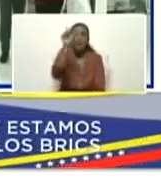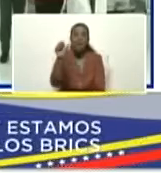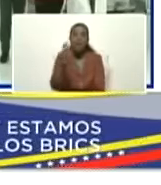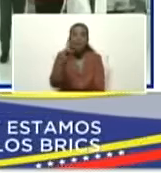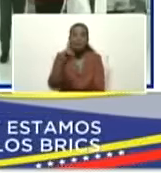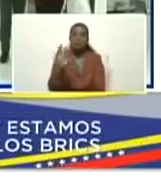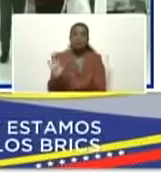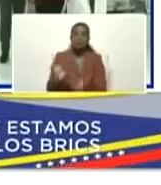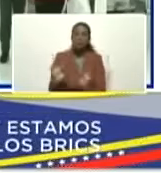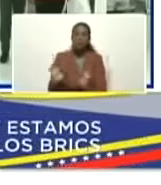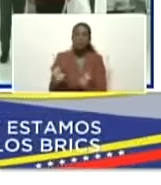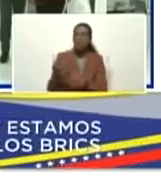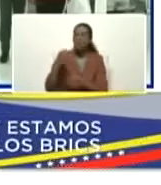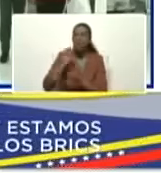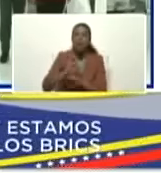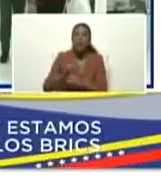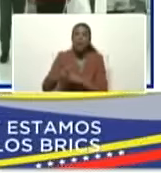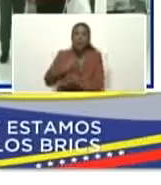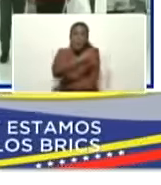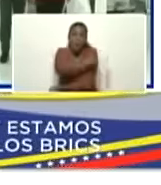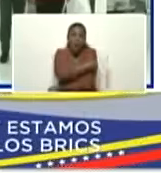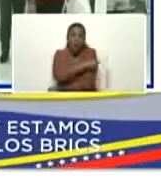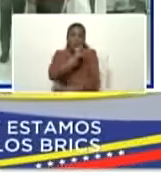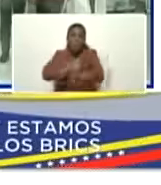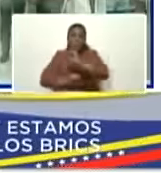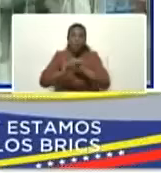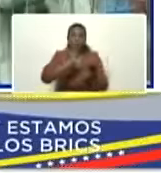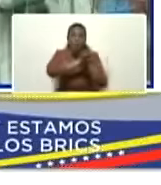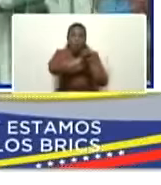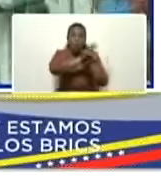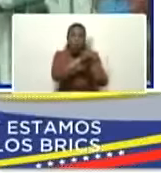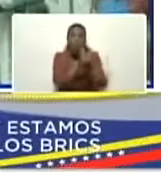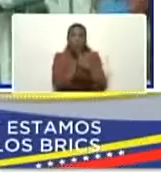falta. Y las vacunas.